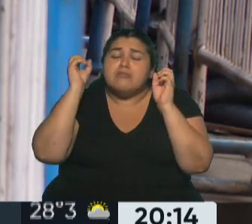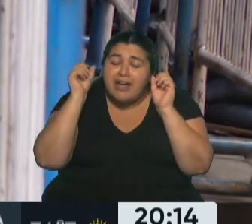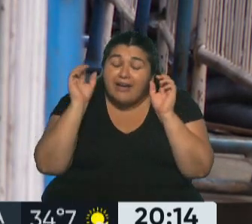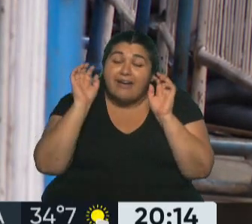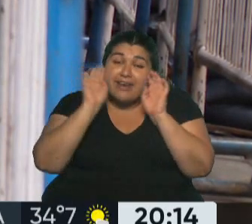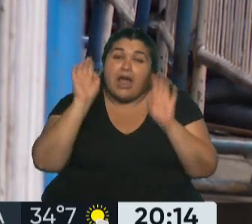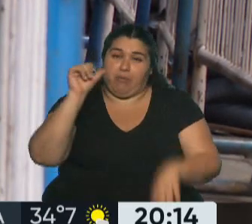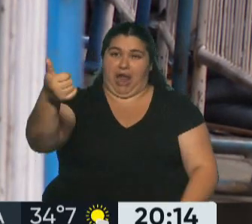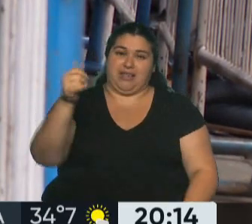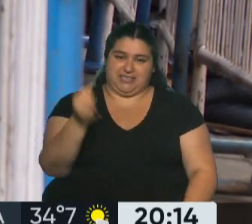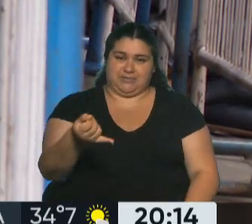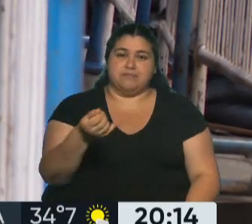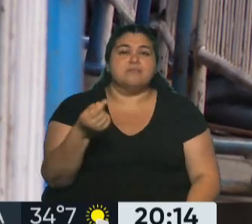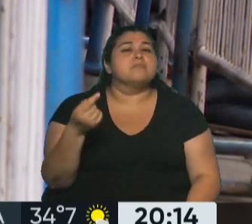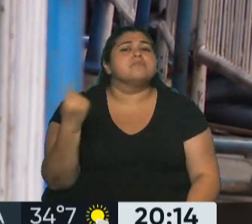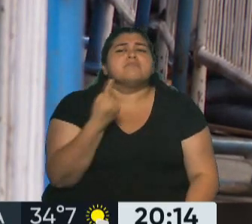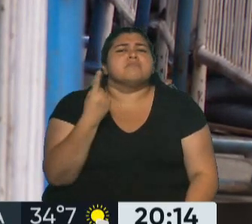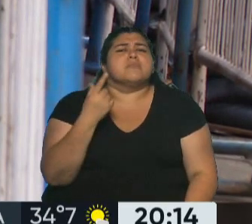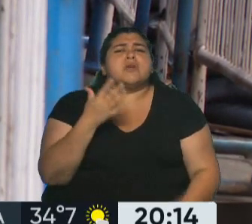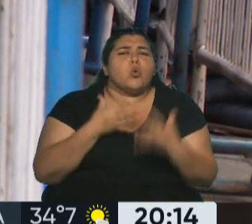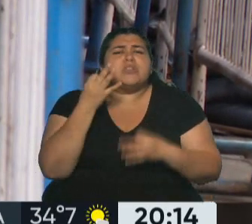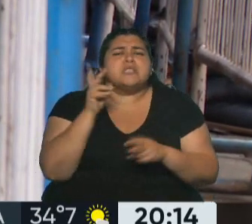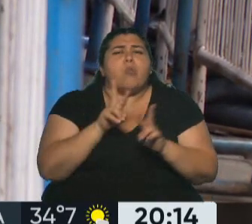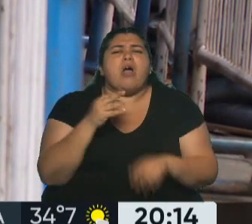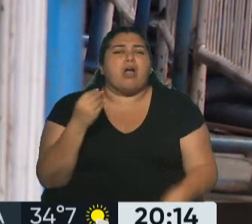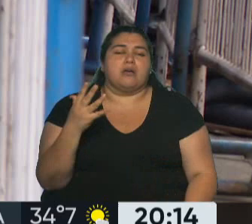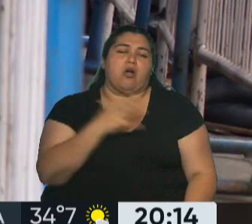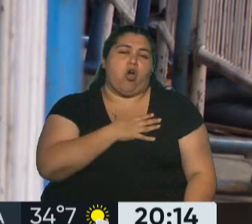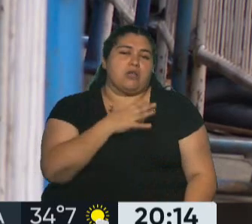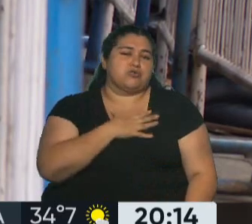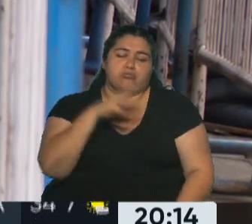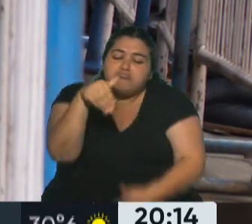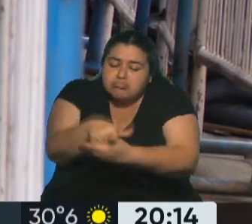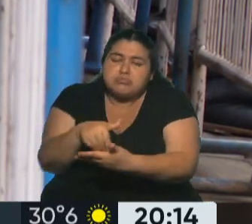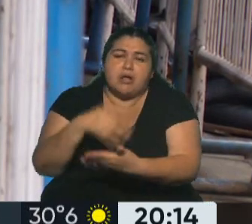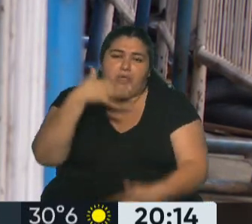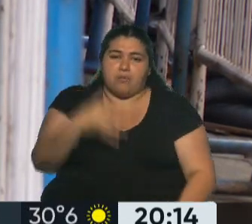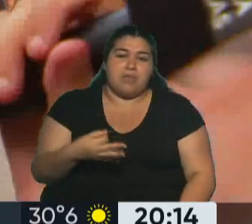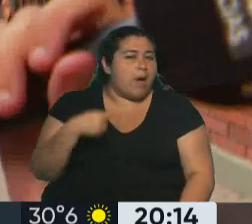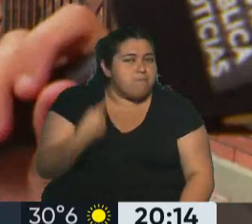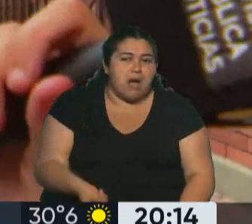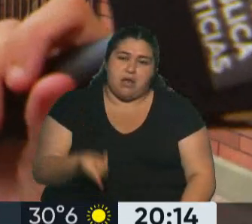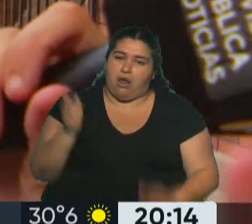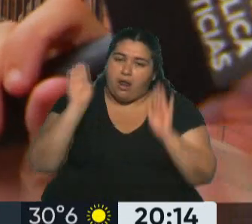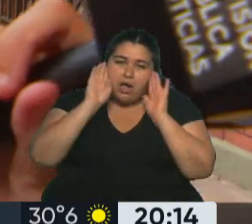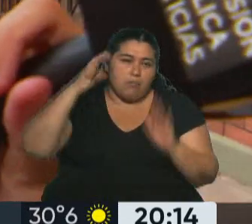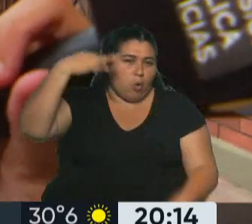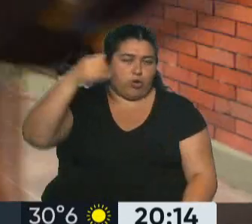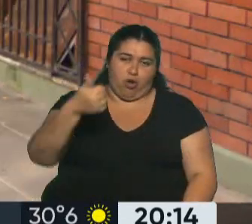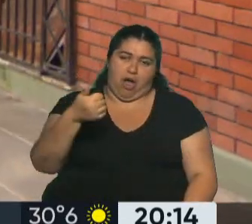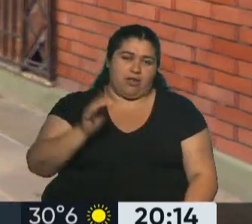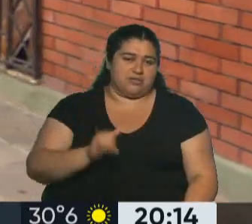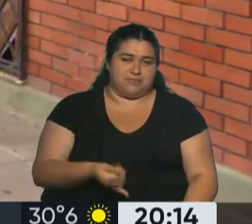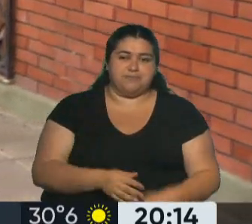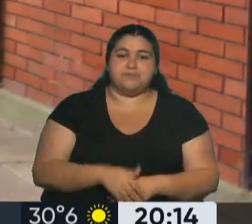justo votar con el corazón Bueno sabe quién vota mañana también No sí para mí no hay otro elecciones mañana cómo